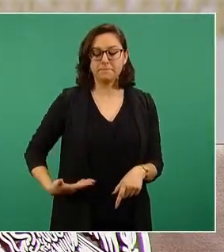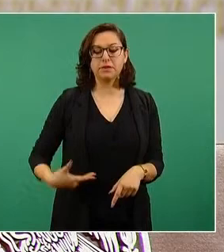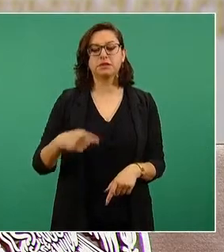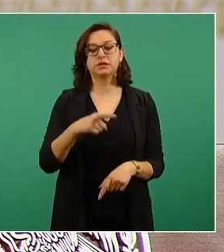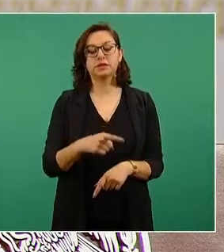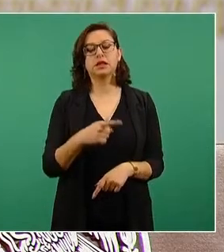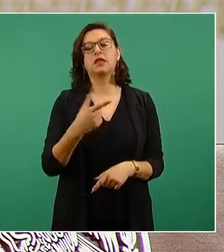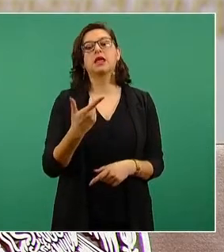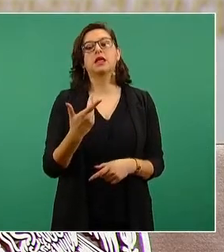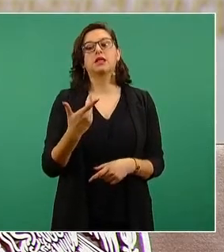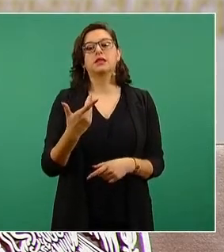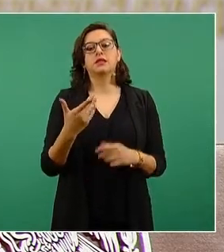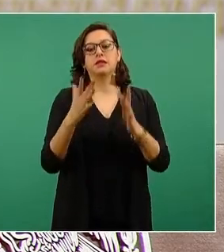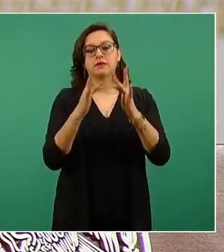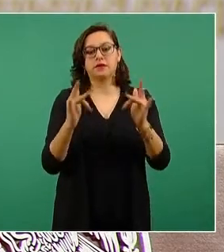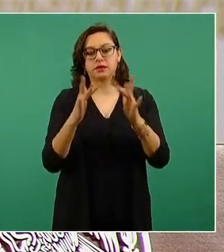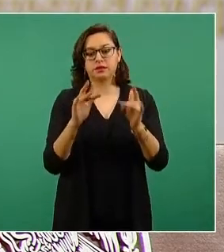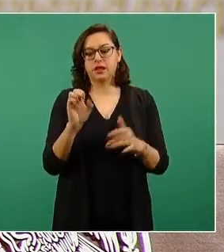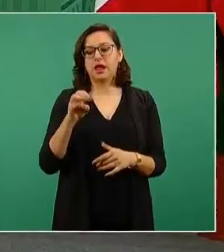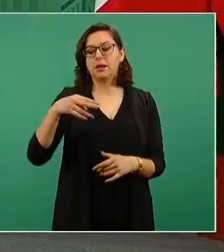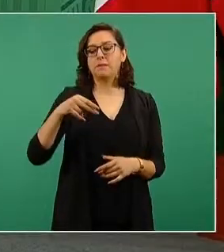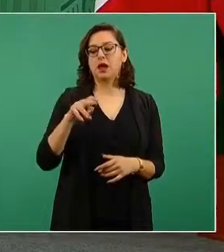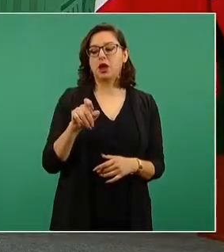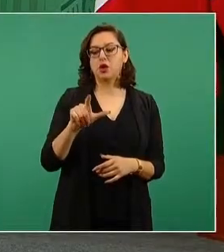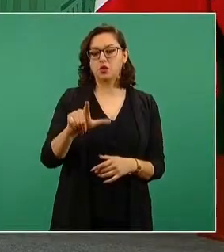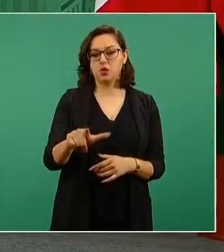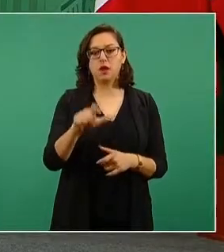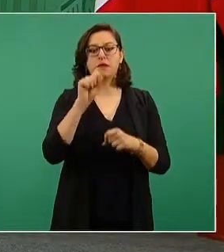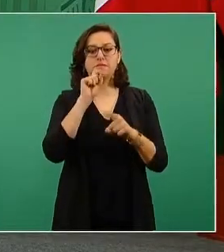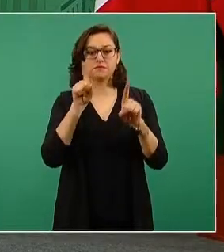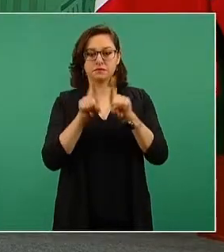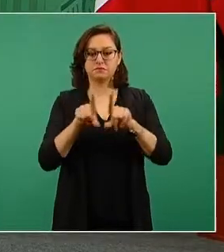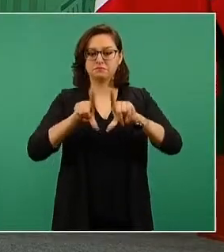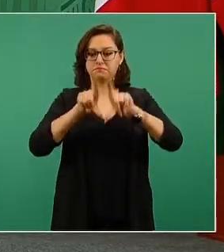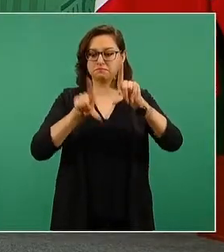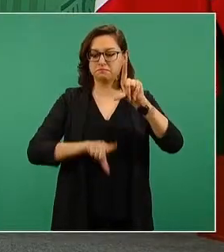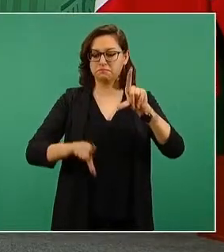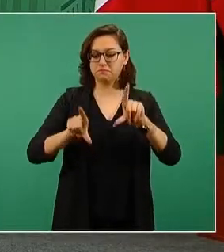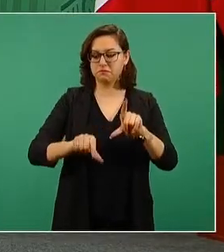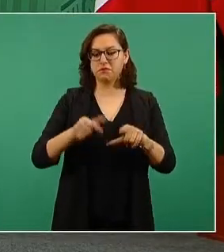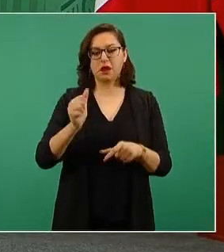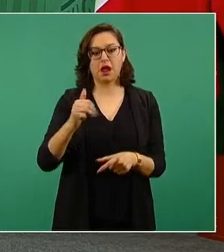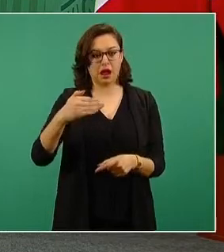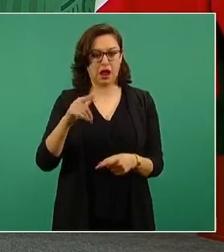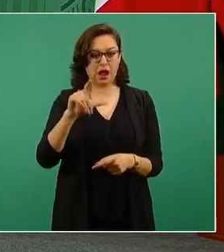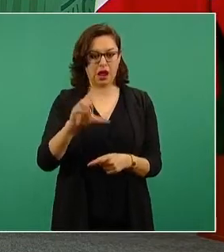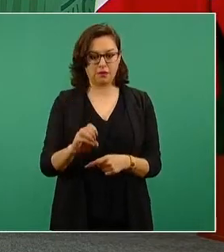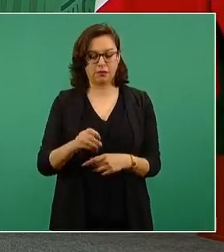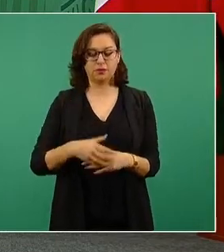Macron, señor presidente de la República, Andrés Manuel López Obrador. Nos